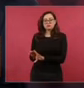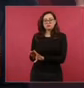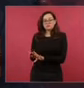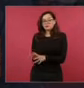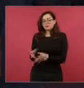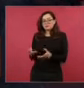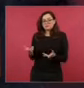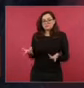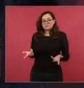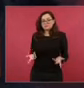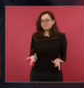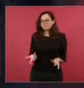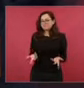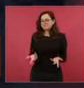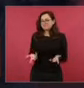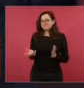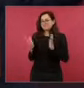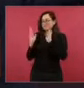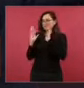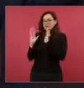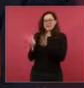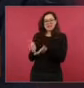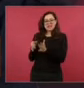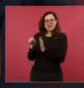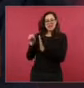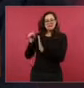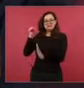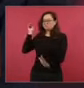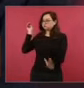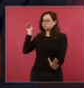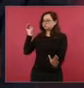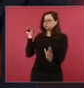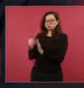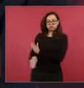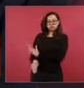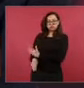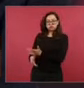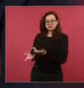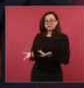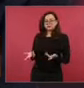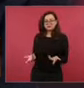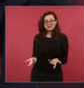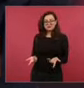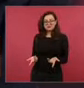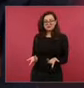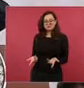La decadencia en que